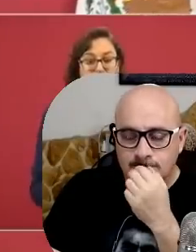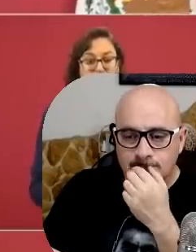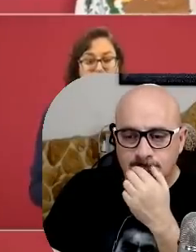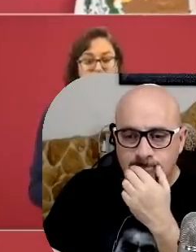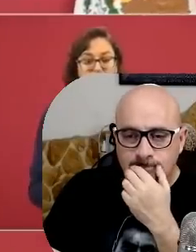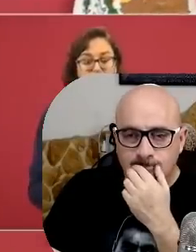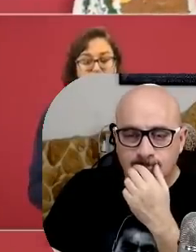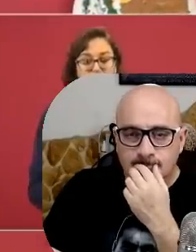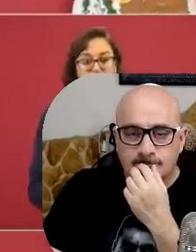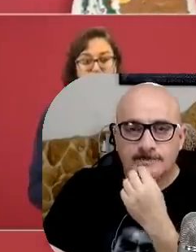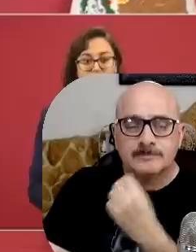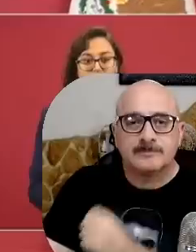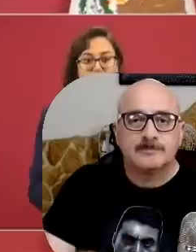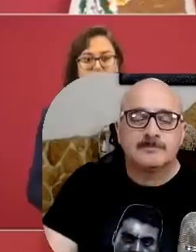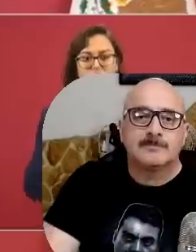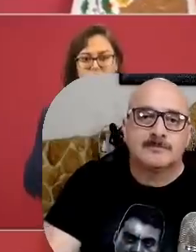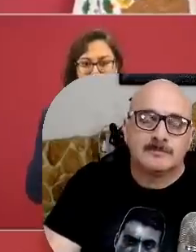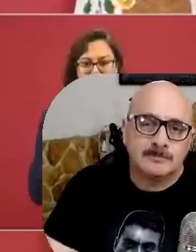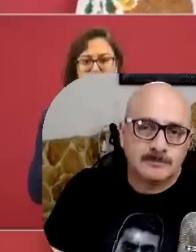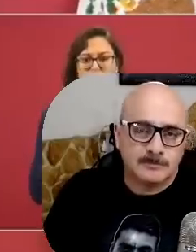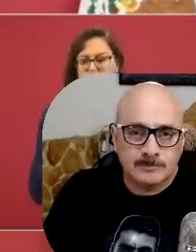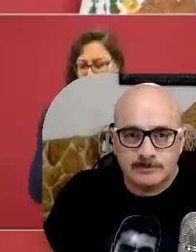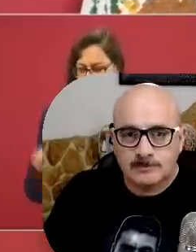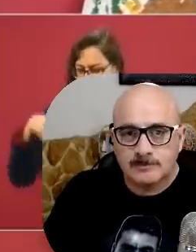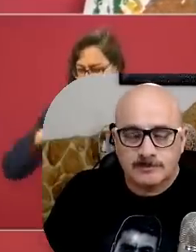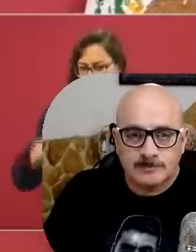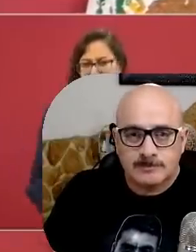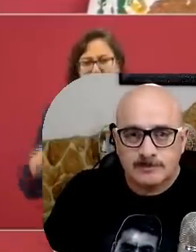replicando y hablando de los medios.